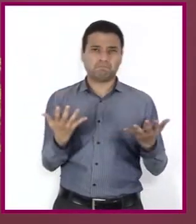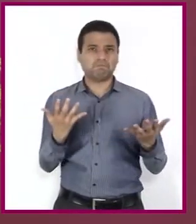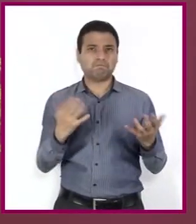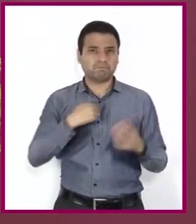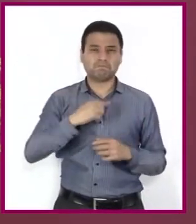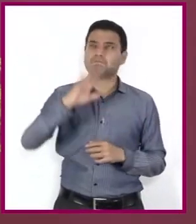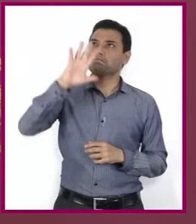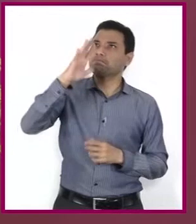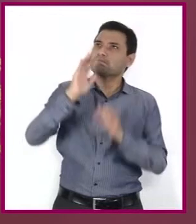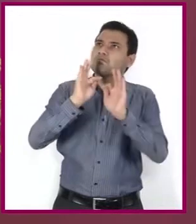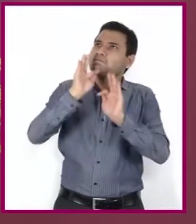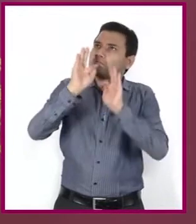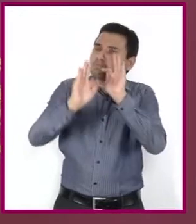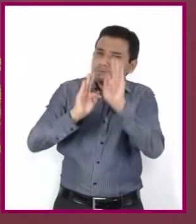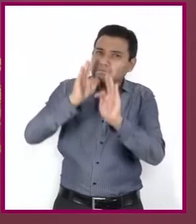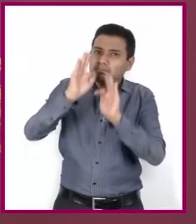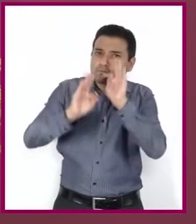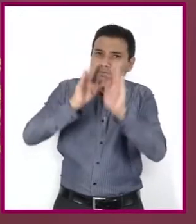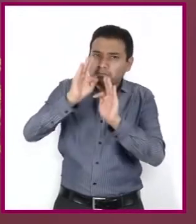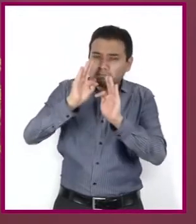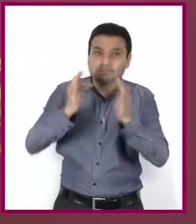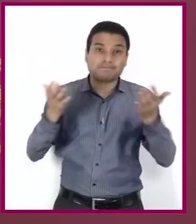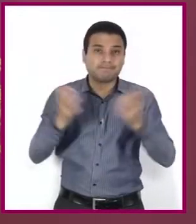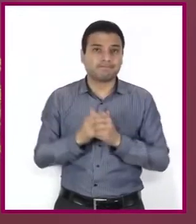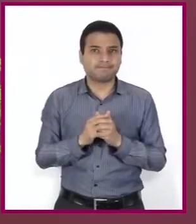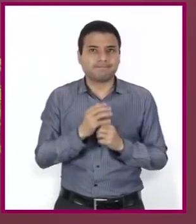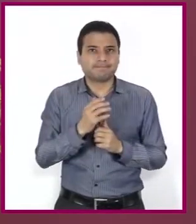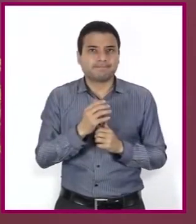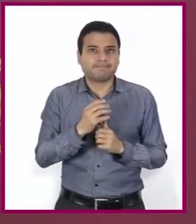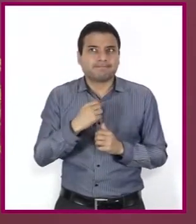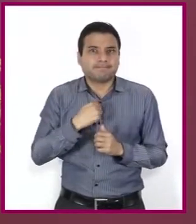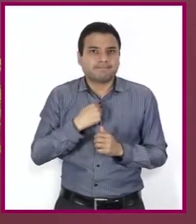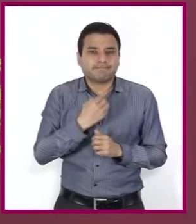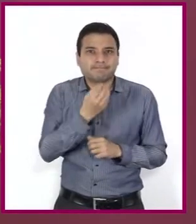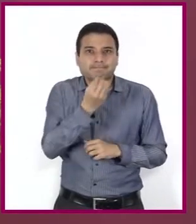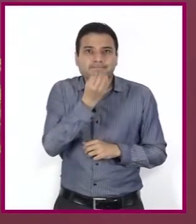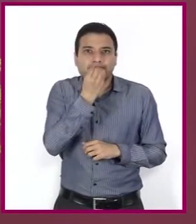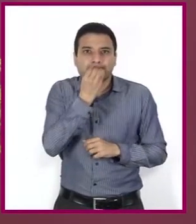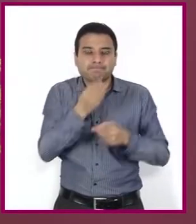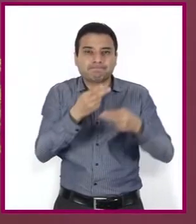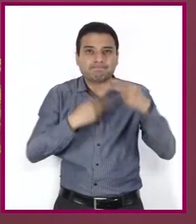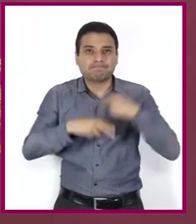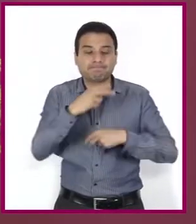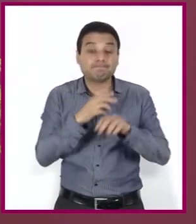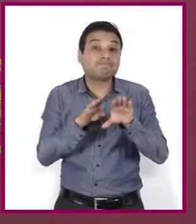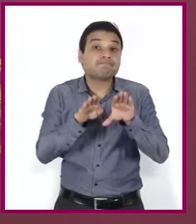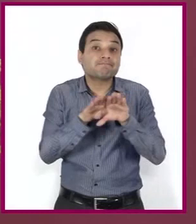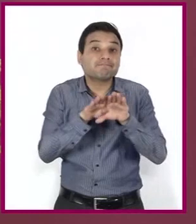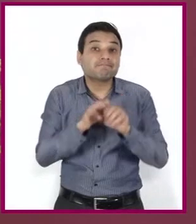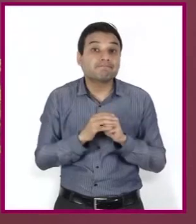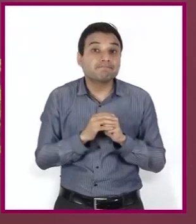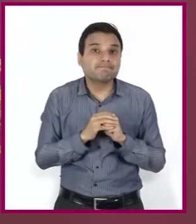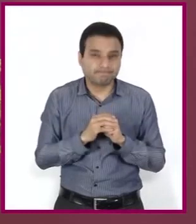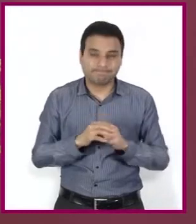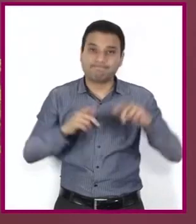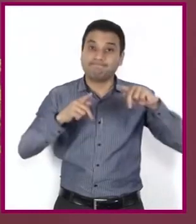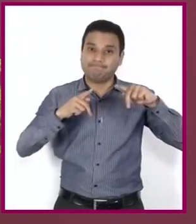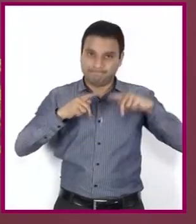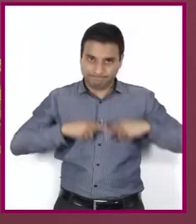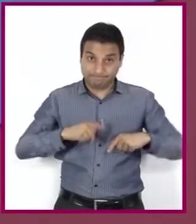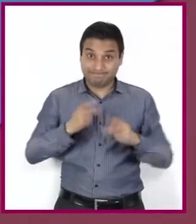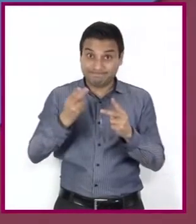mantenerlo, debían de obtener los alimentos de los dioses, para lo cual necesitaban conseguir gente para